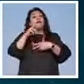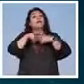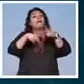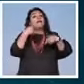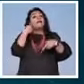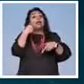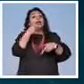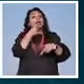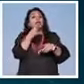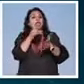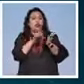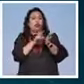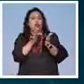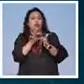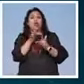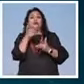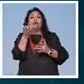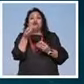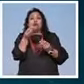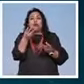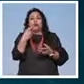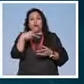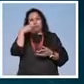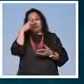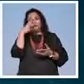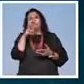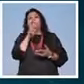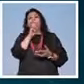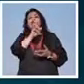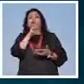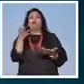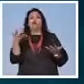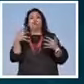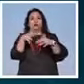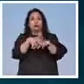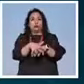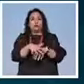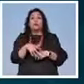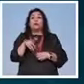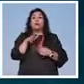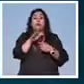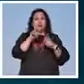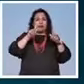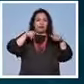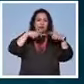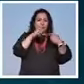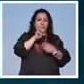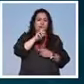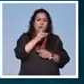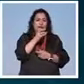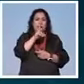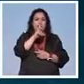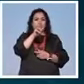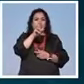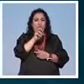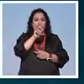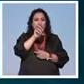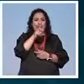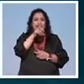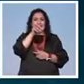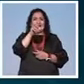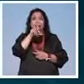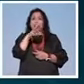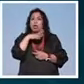Dios, es una aportación mexicana producto del mestizaje. Llegó Fray Pedro de Gante, que es el que tiene la idea